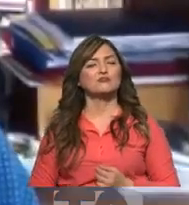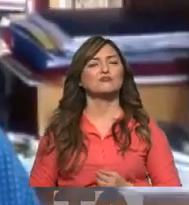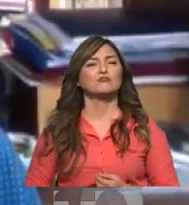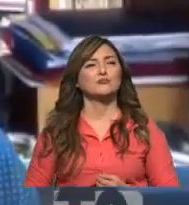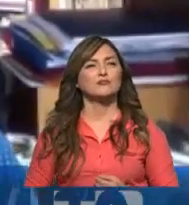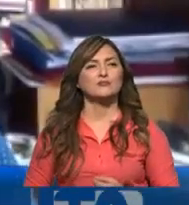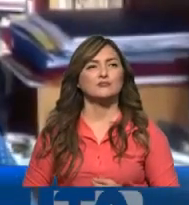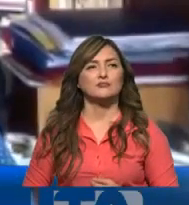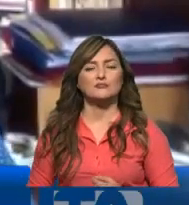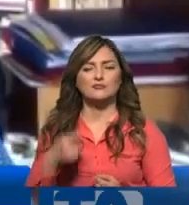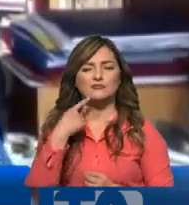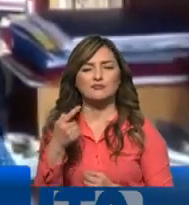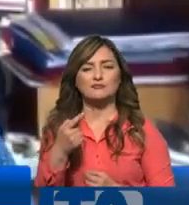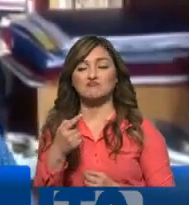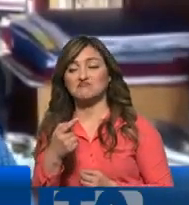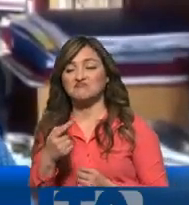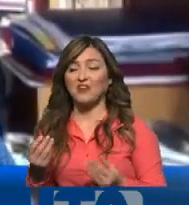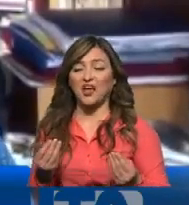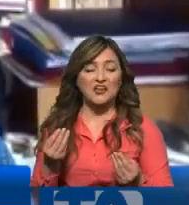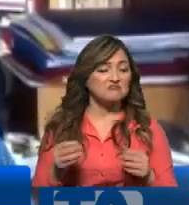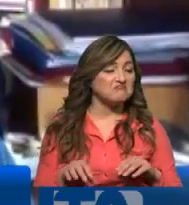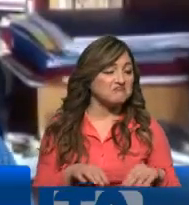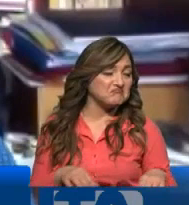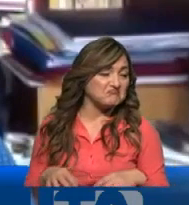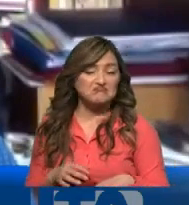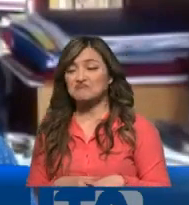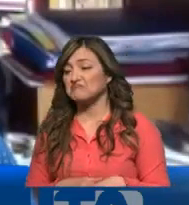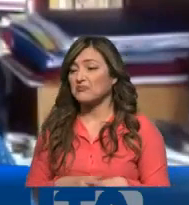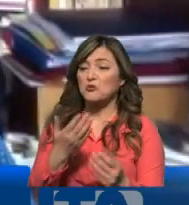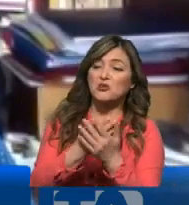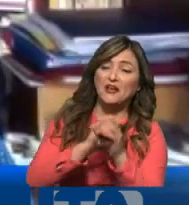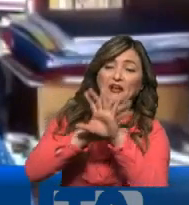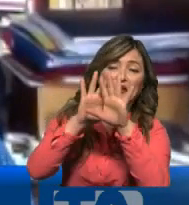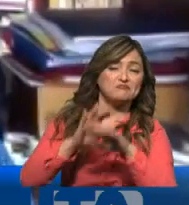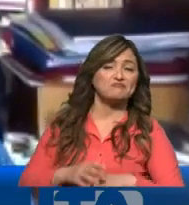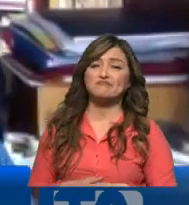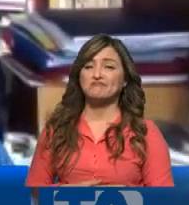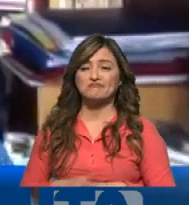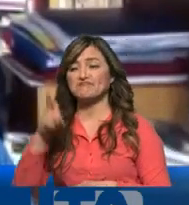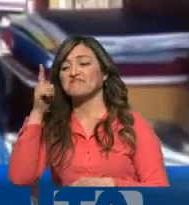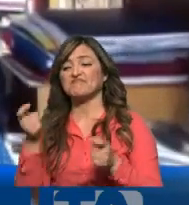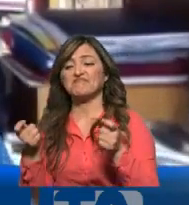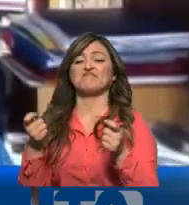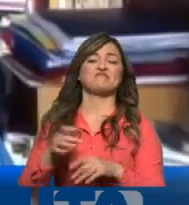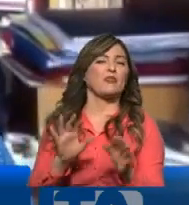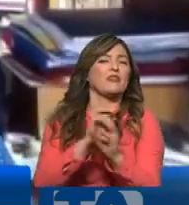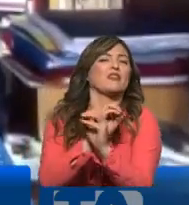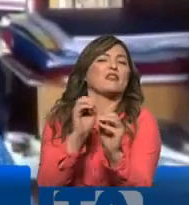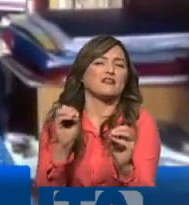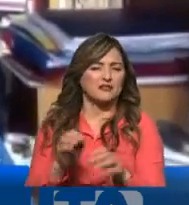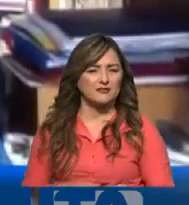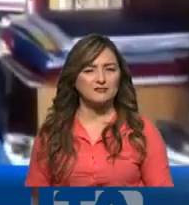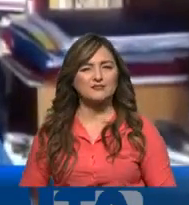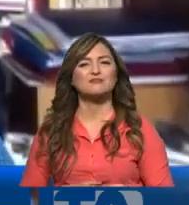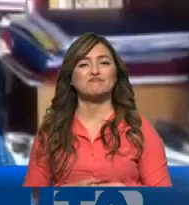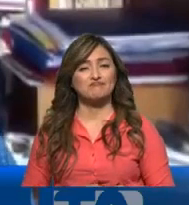una carencia de acción, de liderazgo, de propuestas claras en defensa del tema ambiental, sino también de la presencia